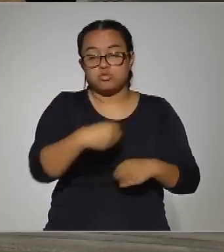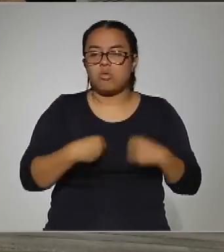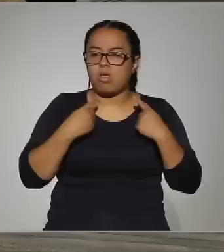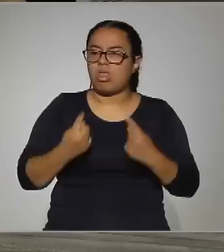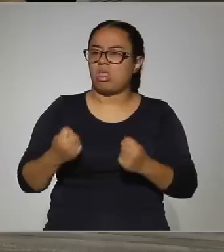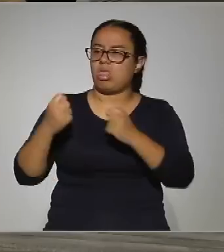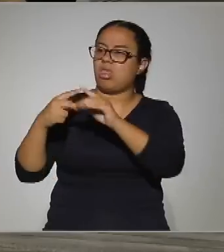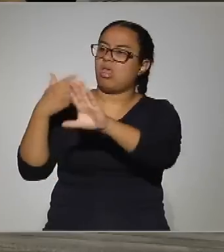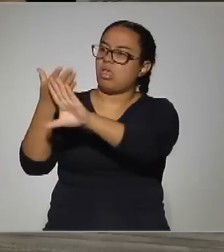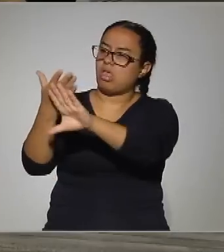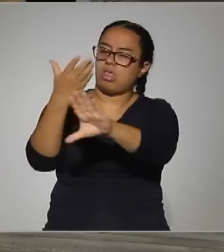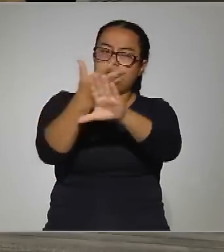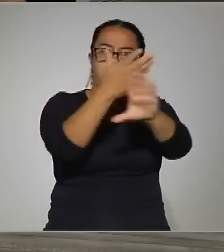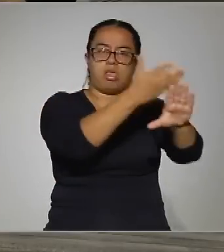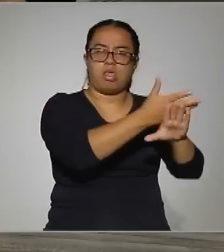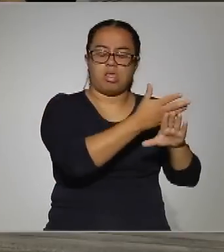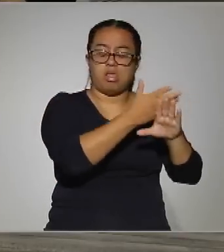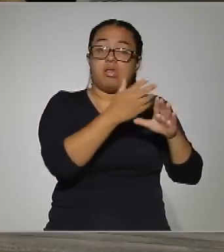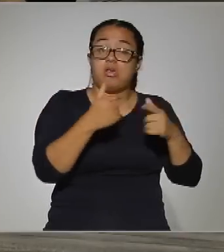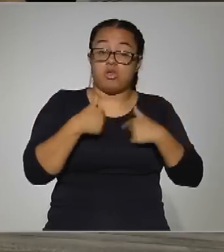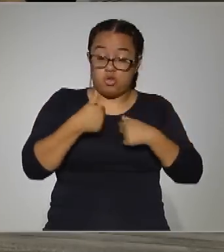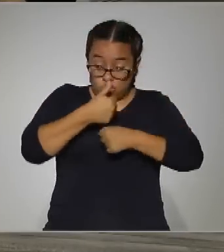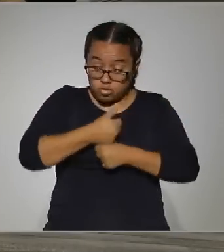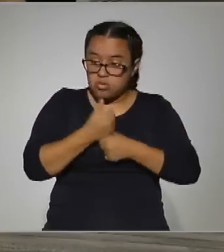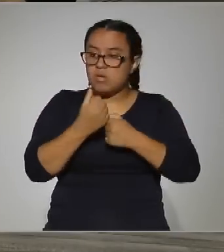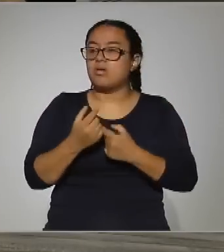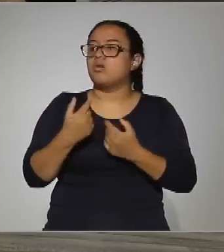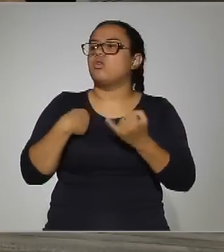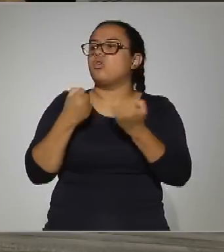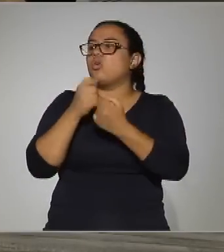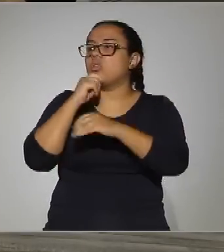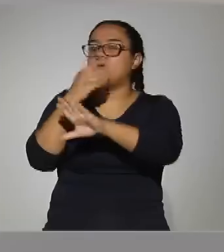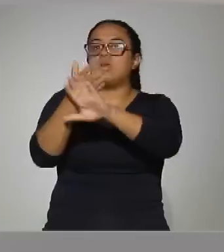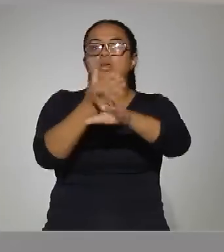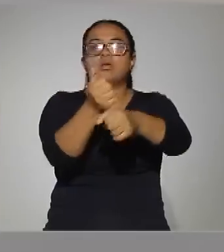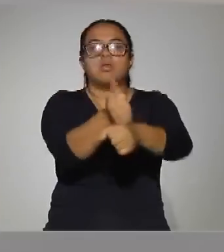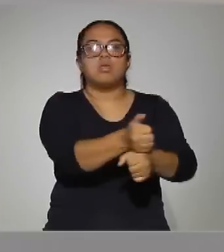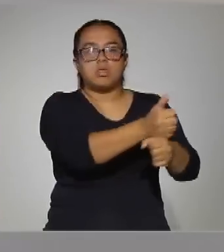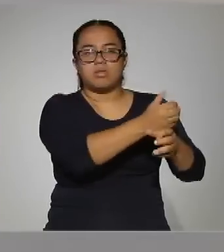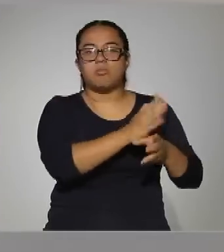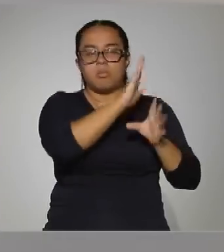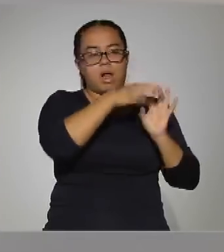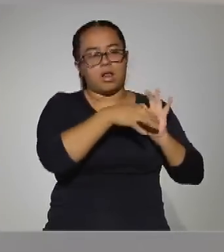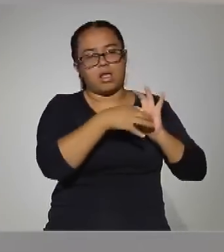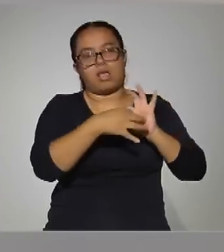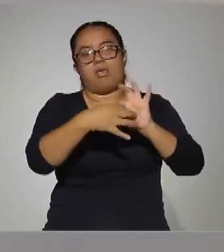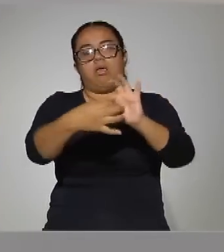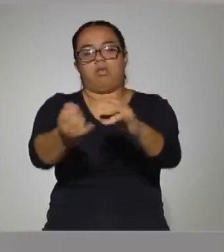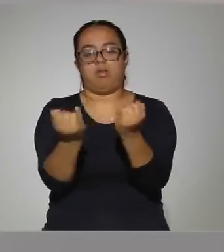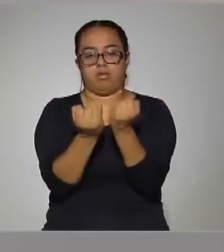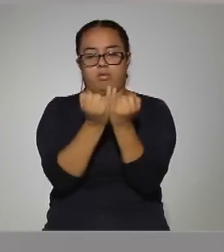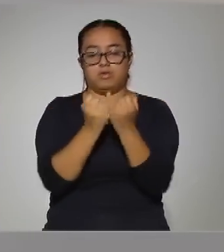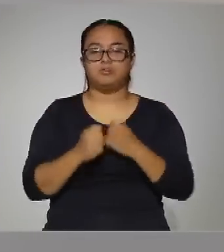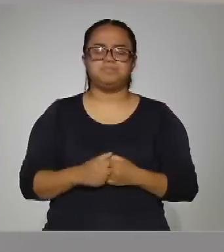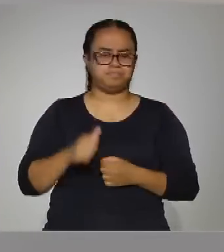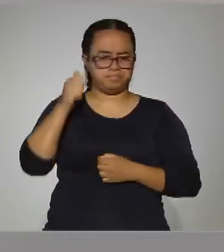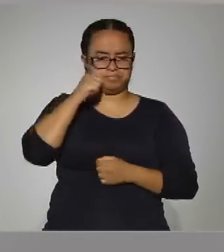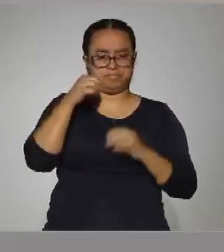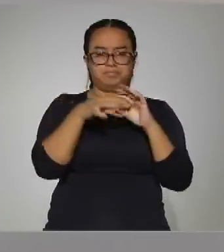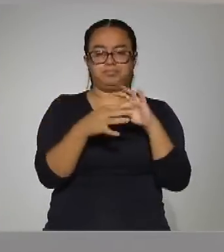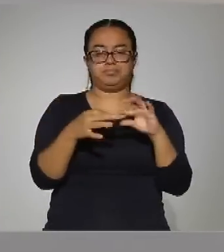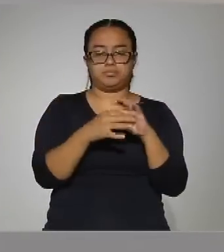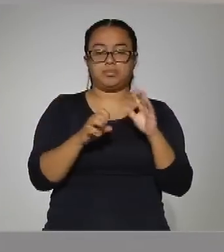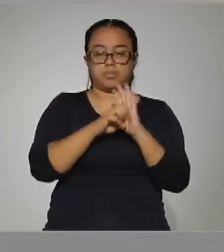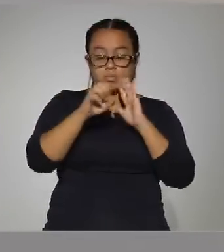a otros por ese daño. Efectivamente, es como una cadena. Como una cadena. No, lo hablamos siempre. Aquí tenemos víctimas